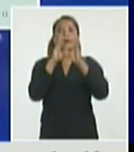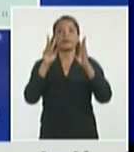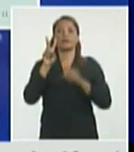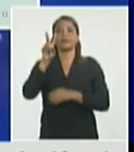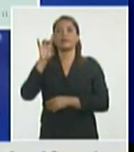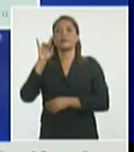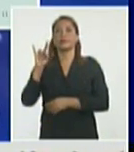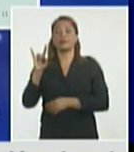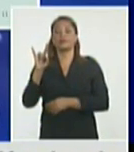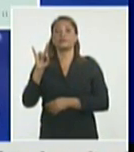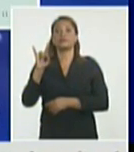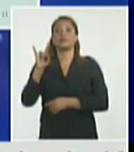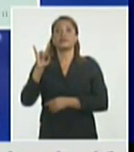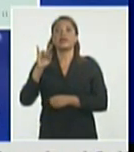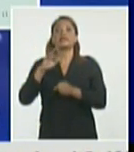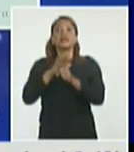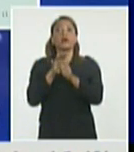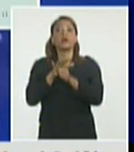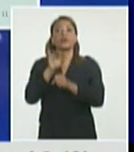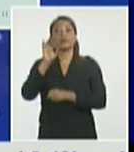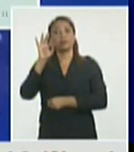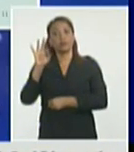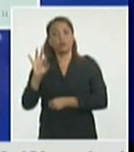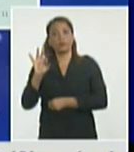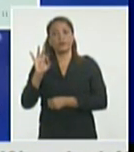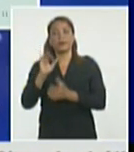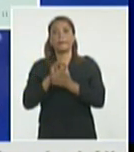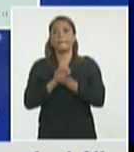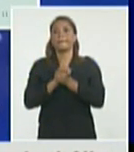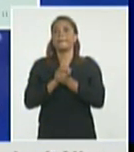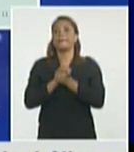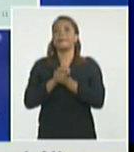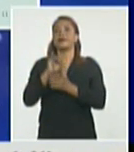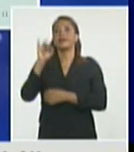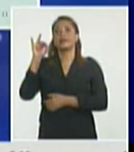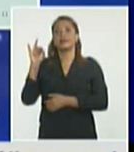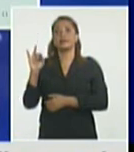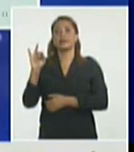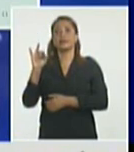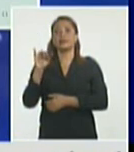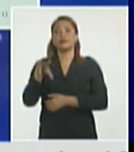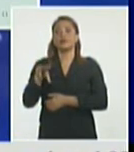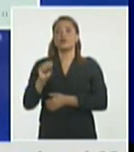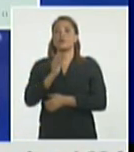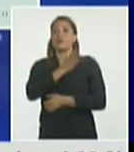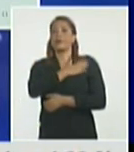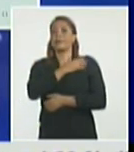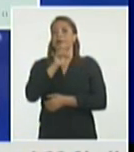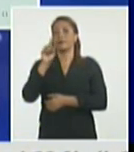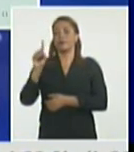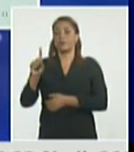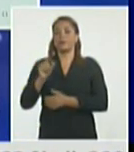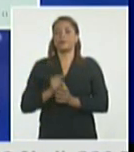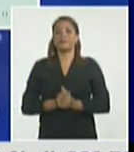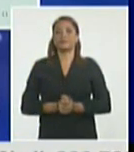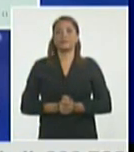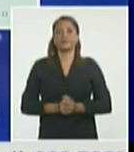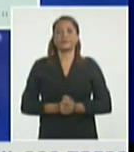No obstante, en San José de las Lajas se diagnostican 8 pacientes, en Melena 7 y en Nueva Paz